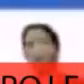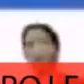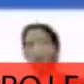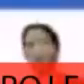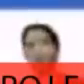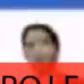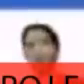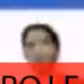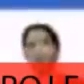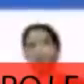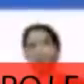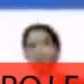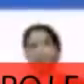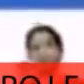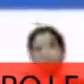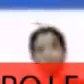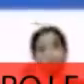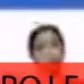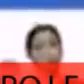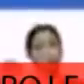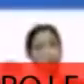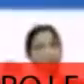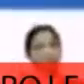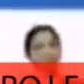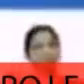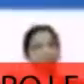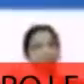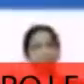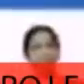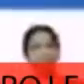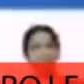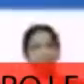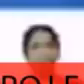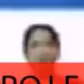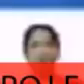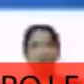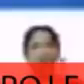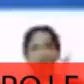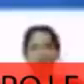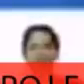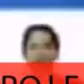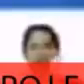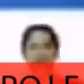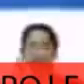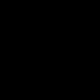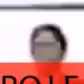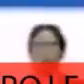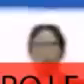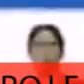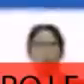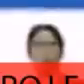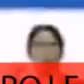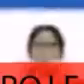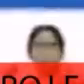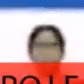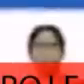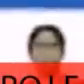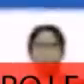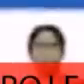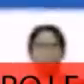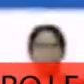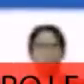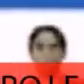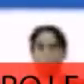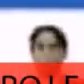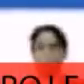volvemos al hecho, supuestamente gana, ¿no? Ajá. Eso es muy importante recordarlo siempre. Ellos dicen que esa asamblea electoral fue electa con 14 millones